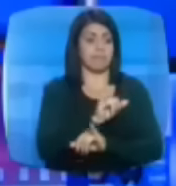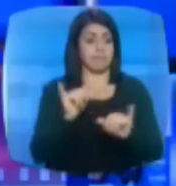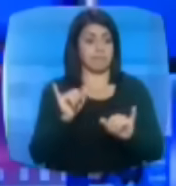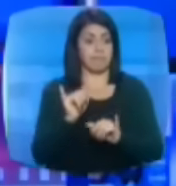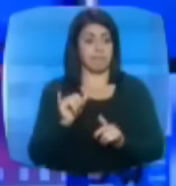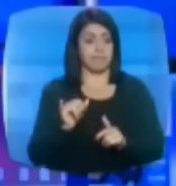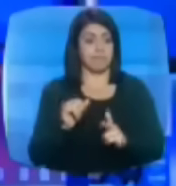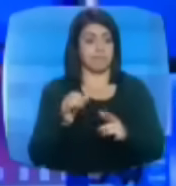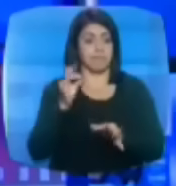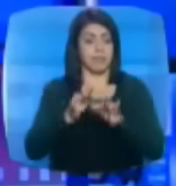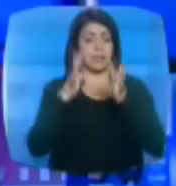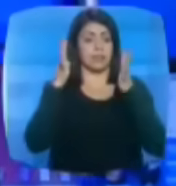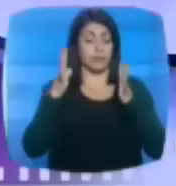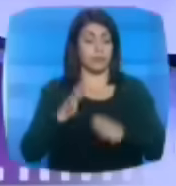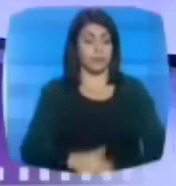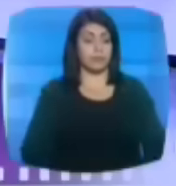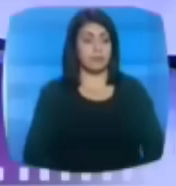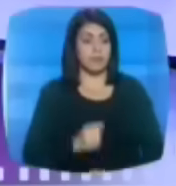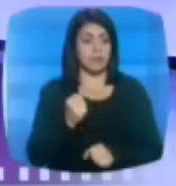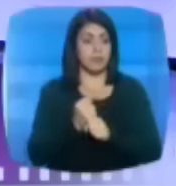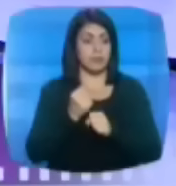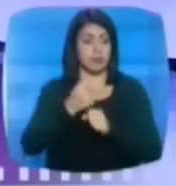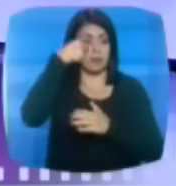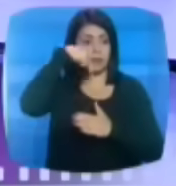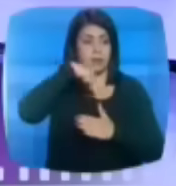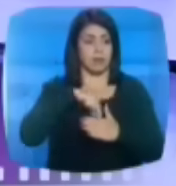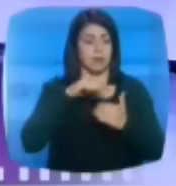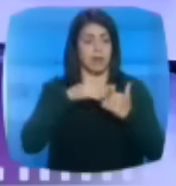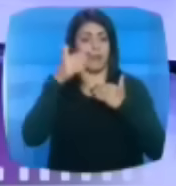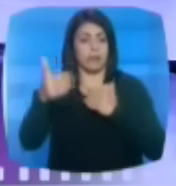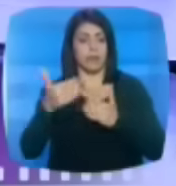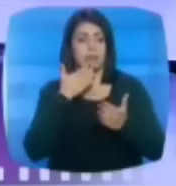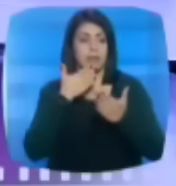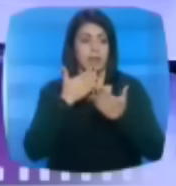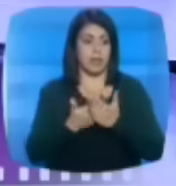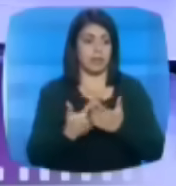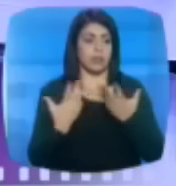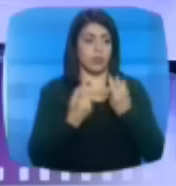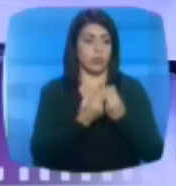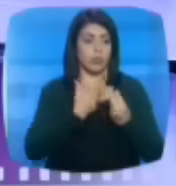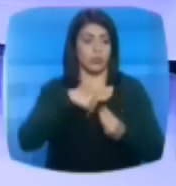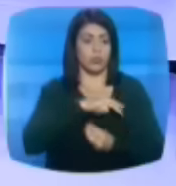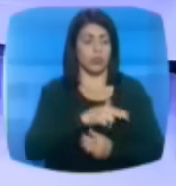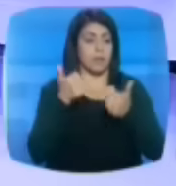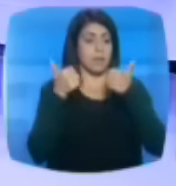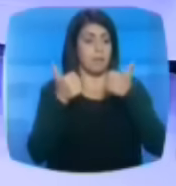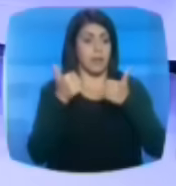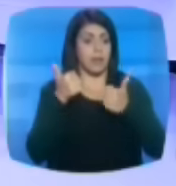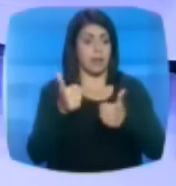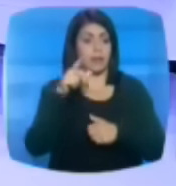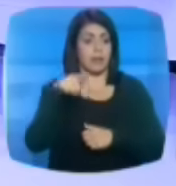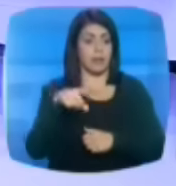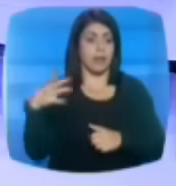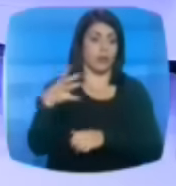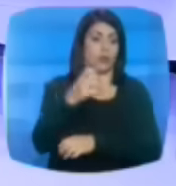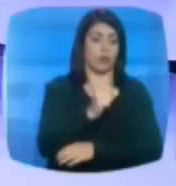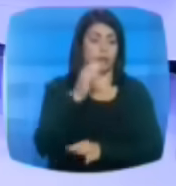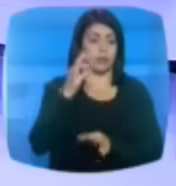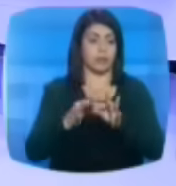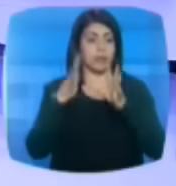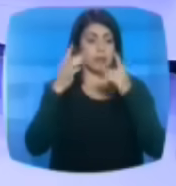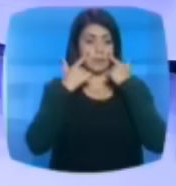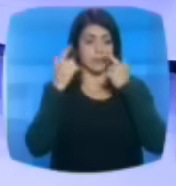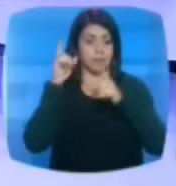le llamamos éxito. Trabajo interno y trabajo externo. Gracias, Miguel, por estar con nosotros. Que te vaya súper bien y que, por supuesto, logres el éxito en